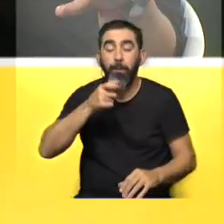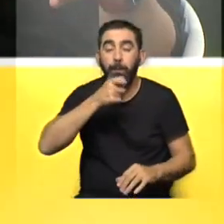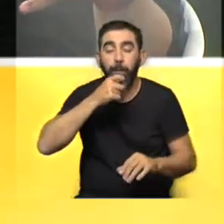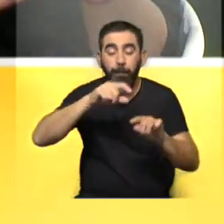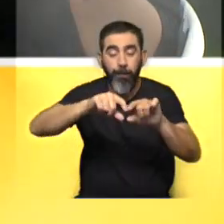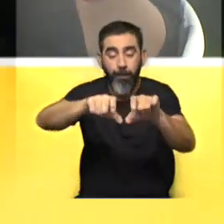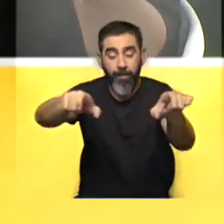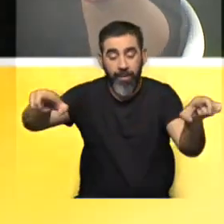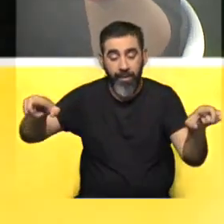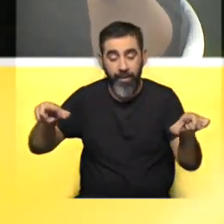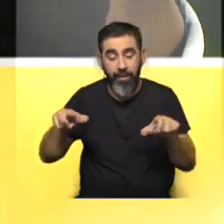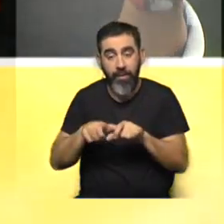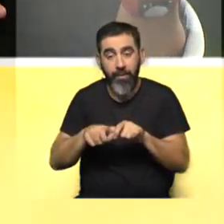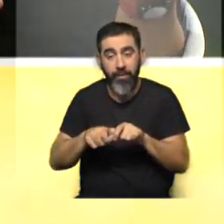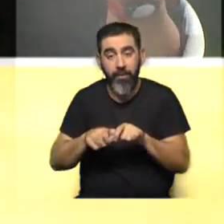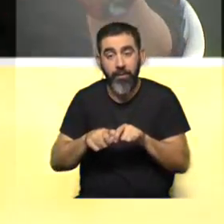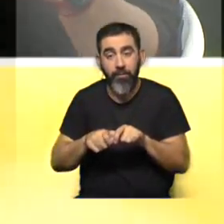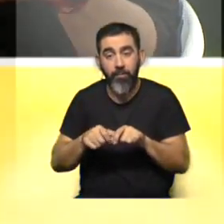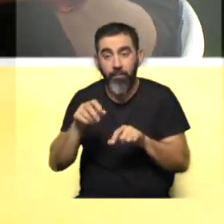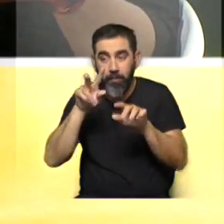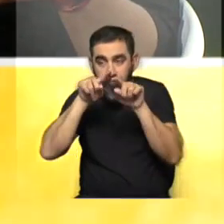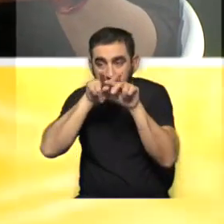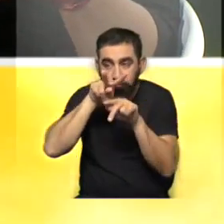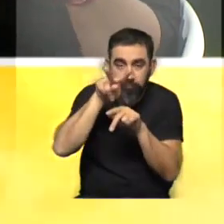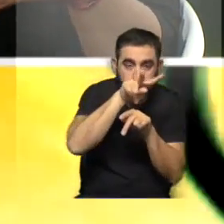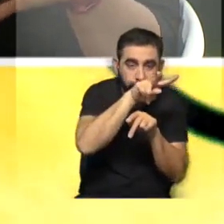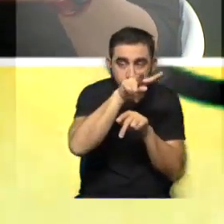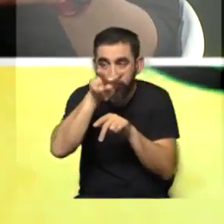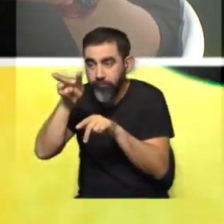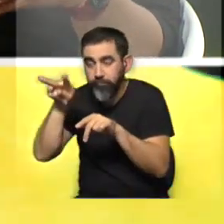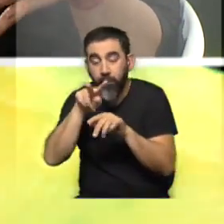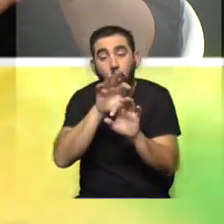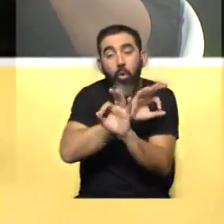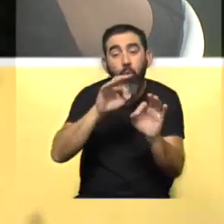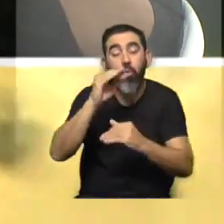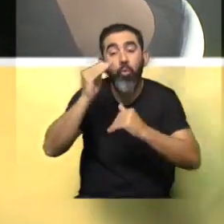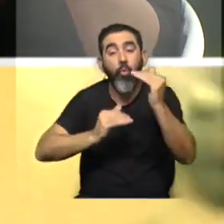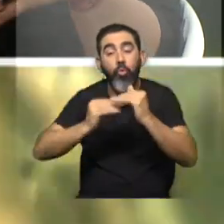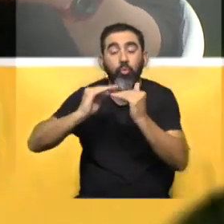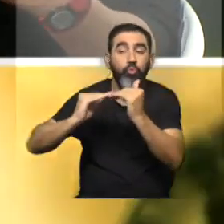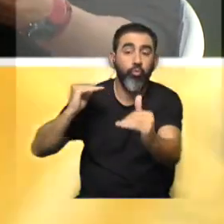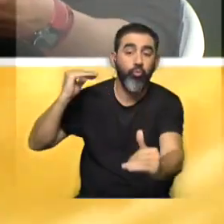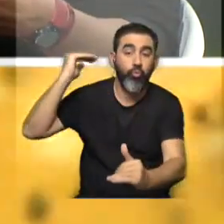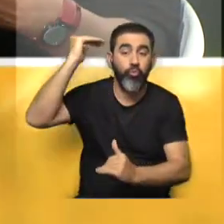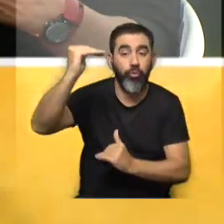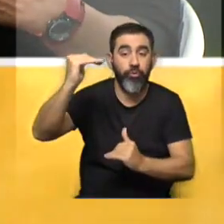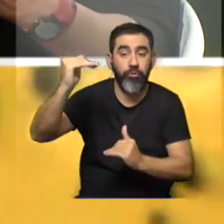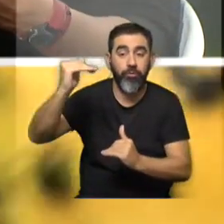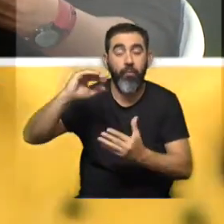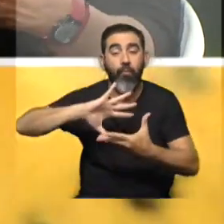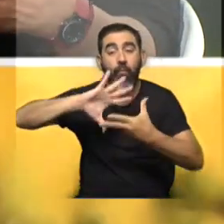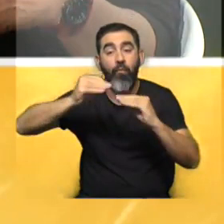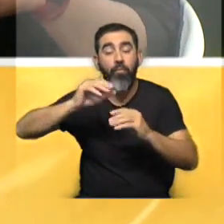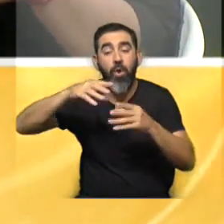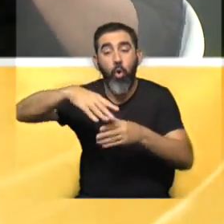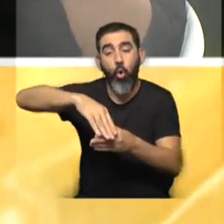como bichaderos, por ser lugares para bichar, que me preguntabas por la palabra, o estructuras más altas que pueden tener forma de